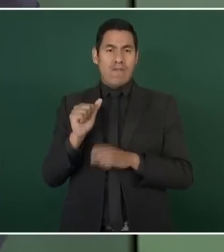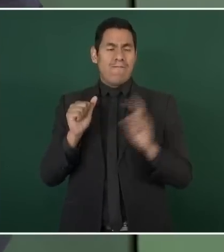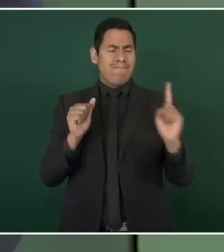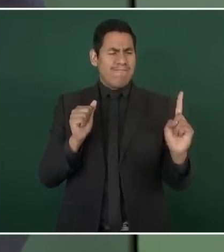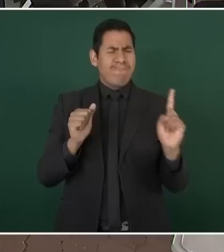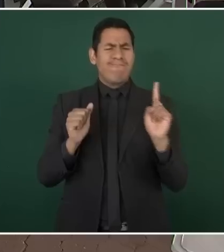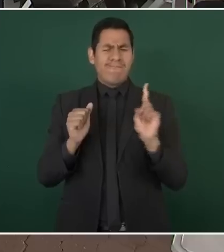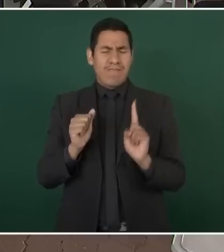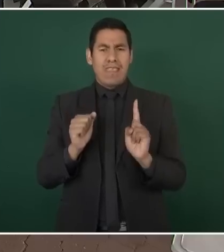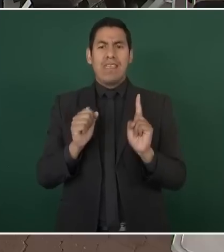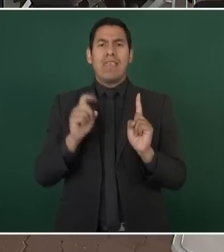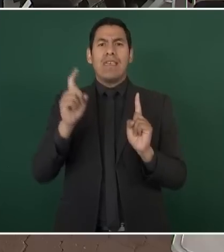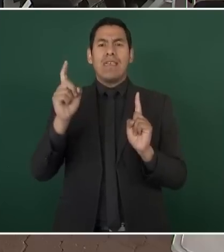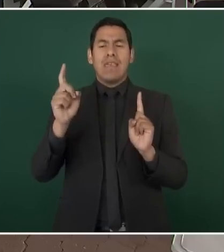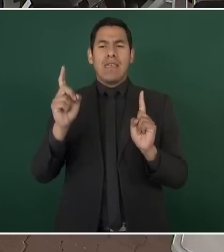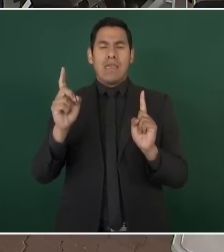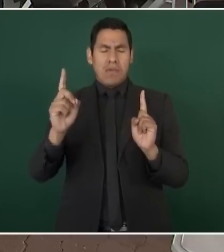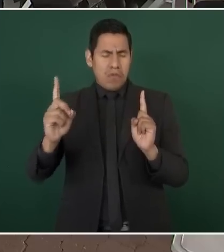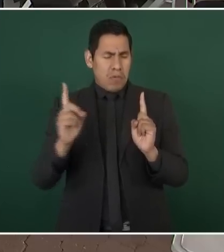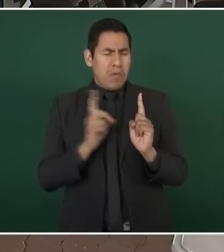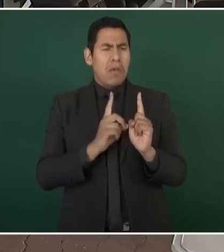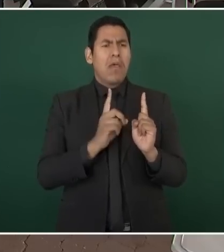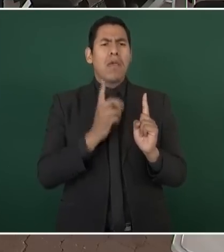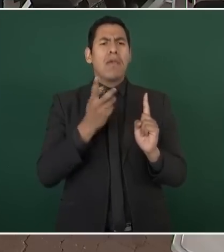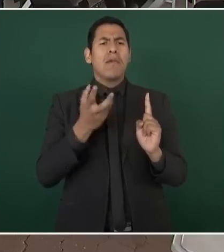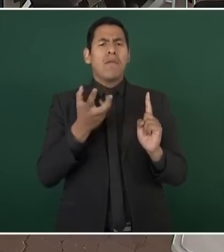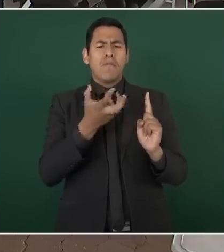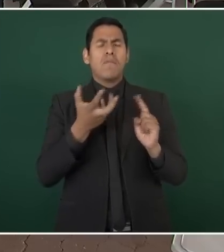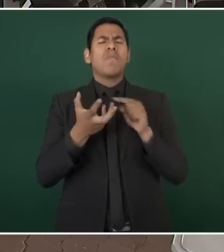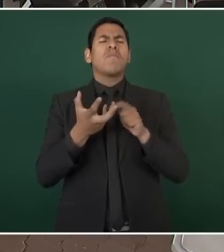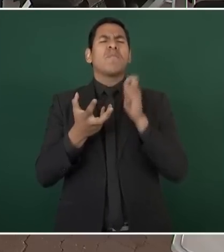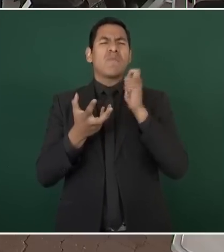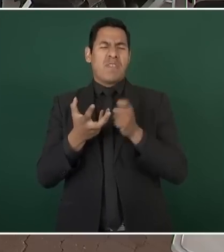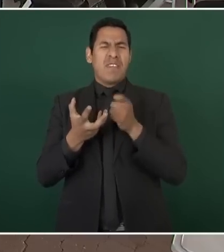quien le ofreció una copa de coñac.